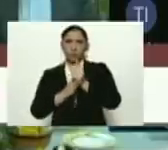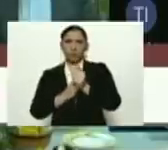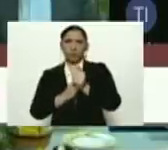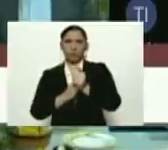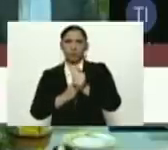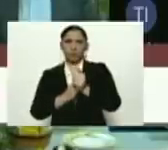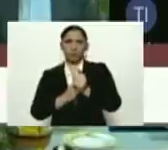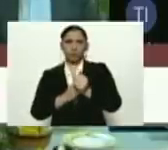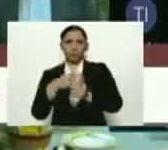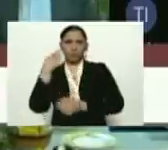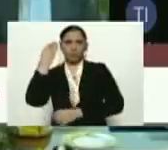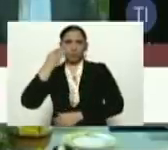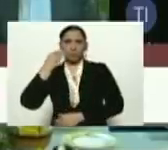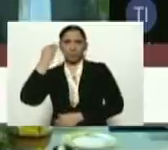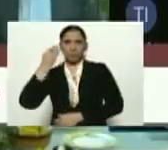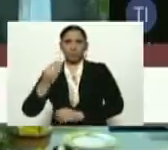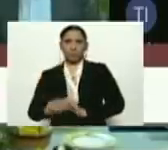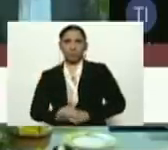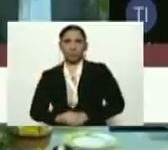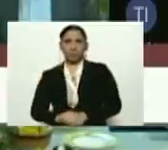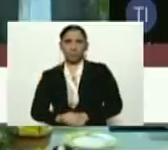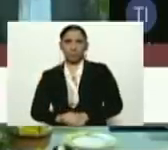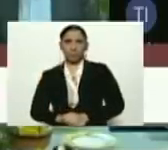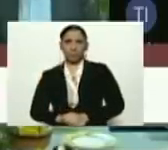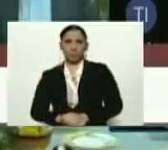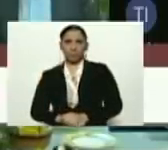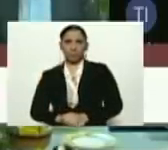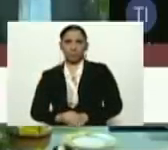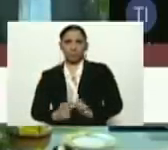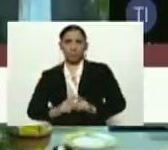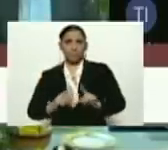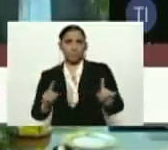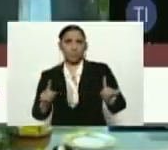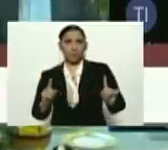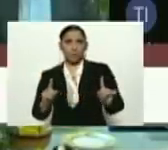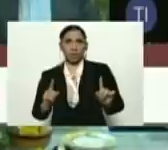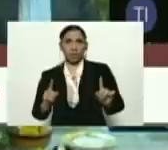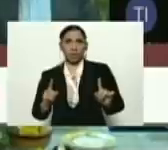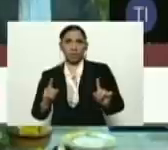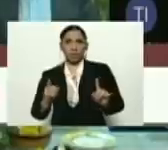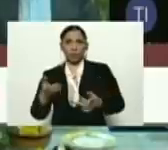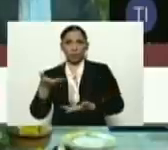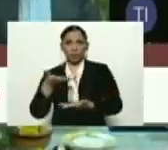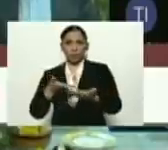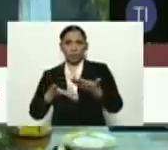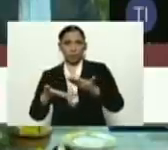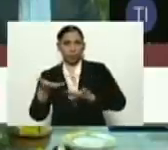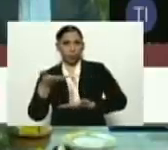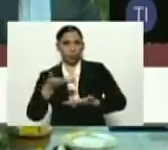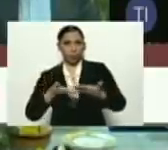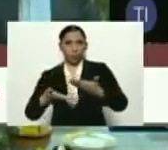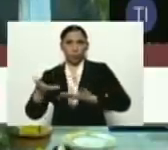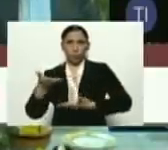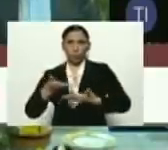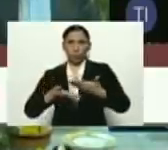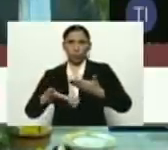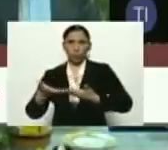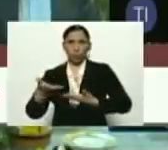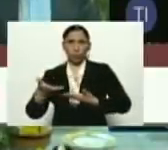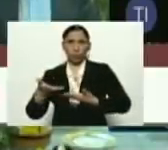fue pensada para la solidaridad,